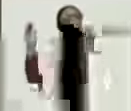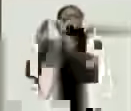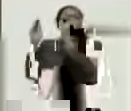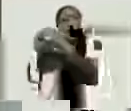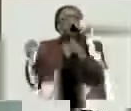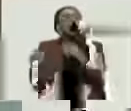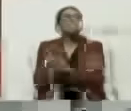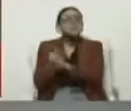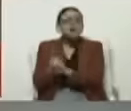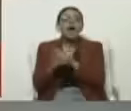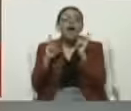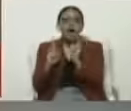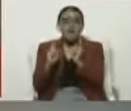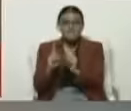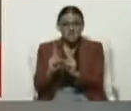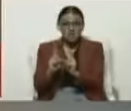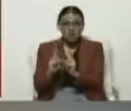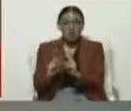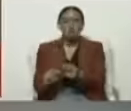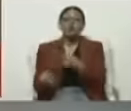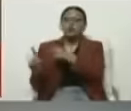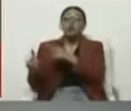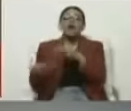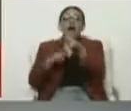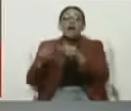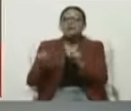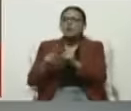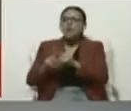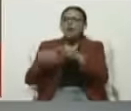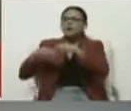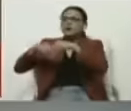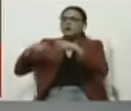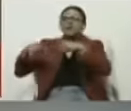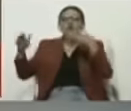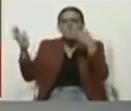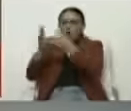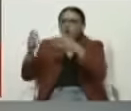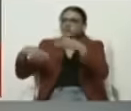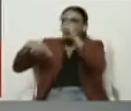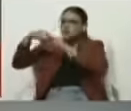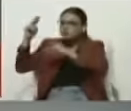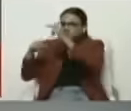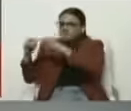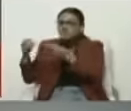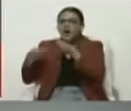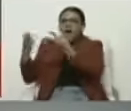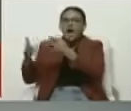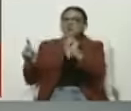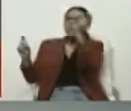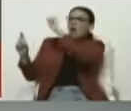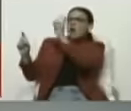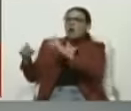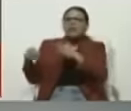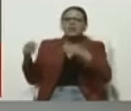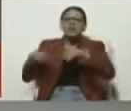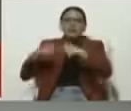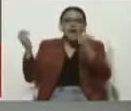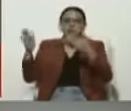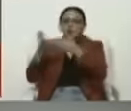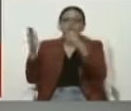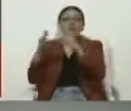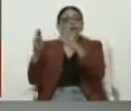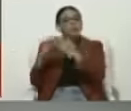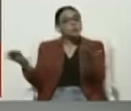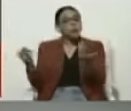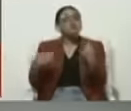Que fue pintada con grafitis, ¿verdad? Haciéndole un daño a ese alcalde. Entonces, hago un